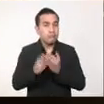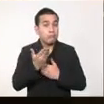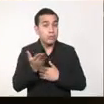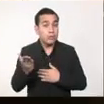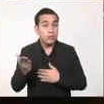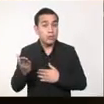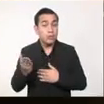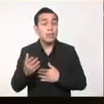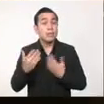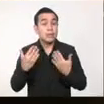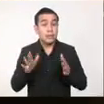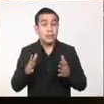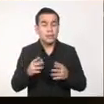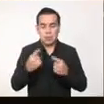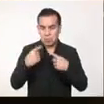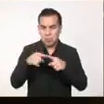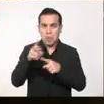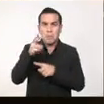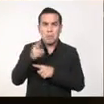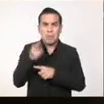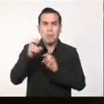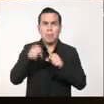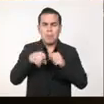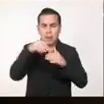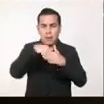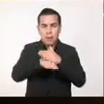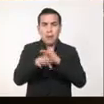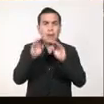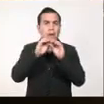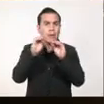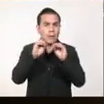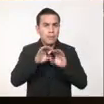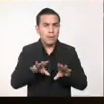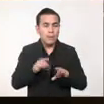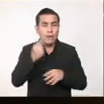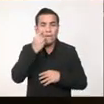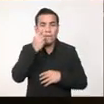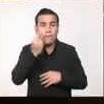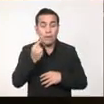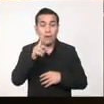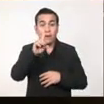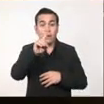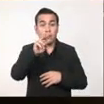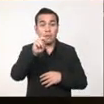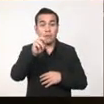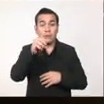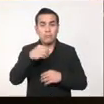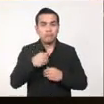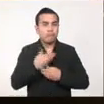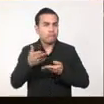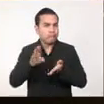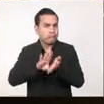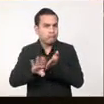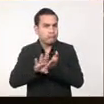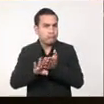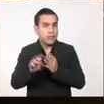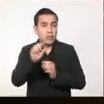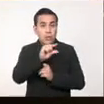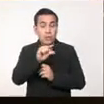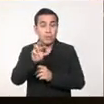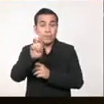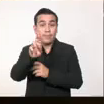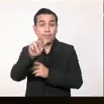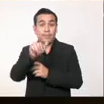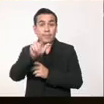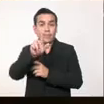tiene en su página web, no lo han cambiado, todavía pueden acceder al website de Arena, buscar donantes y ahí van a encontrar el nombre de Raúl Melar. Entonces